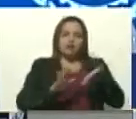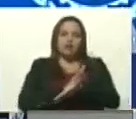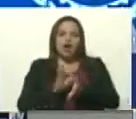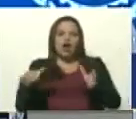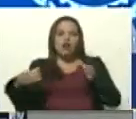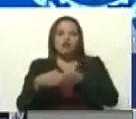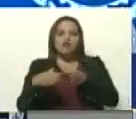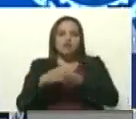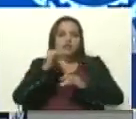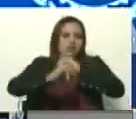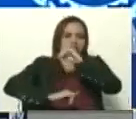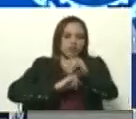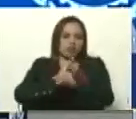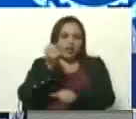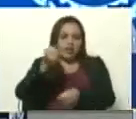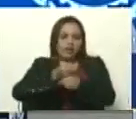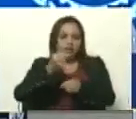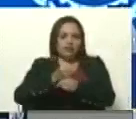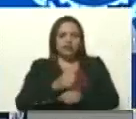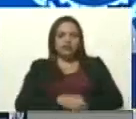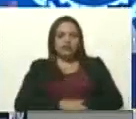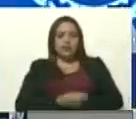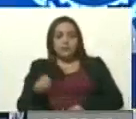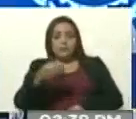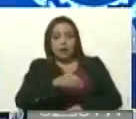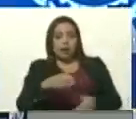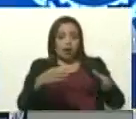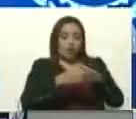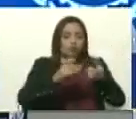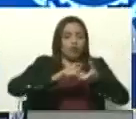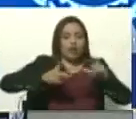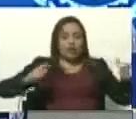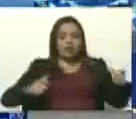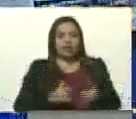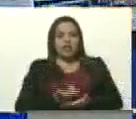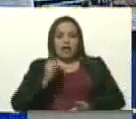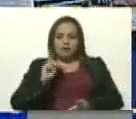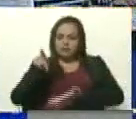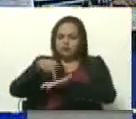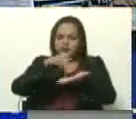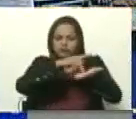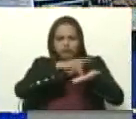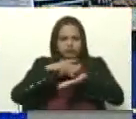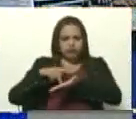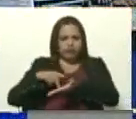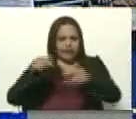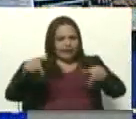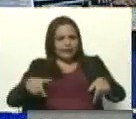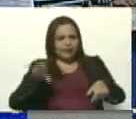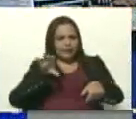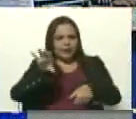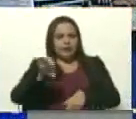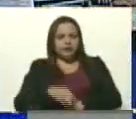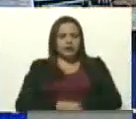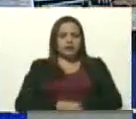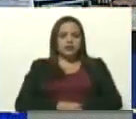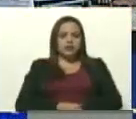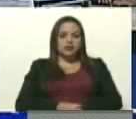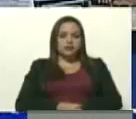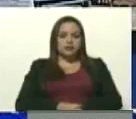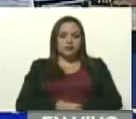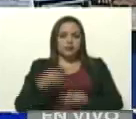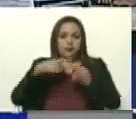Organización Internacional del Trabajo y de la organización en general, que están presentes hoy en nuestro país, ciudadano Cristian